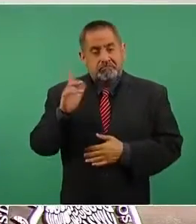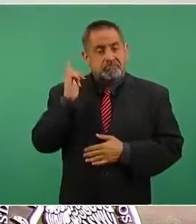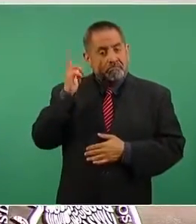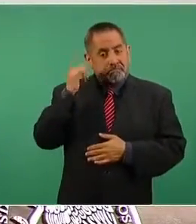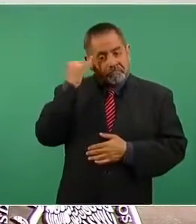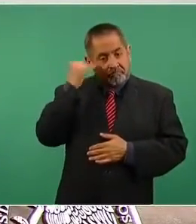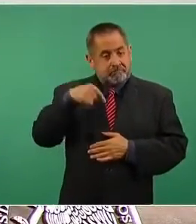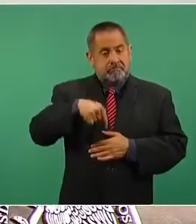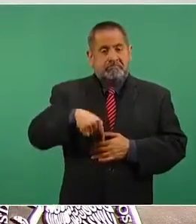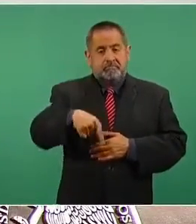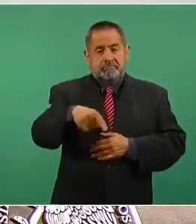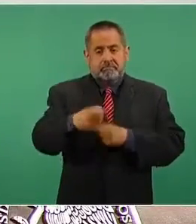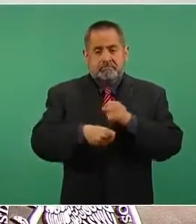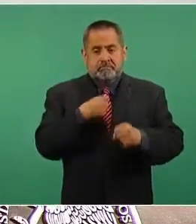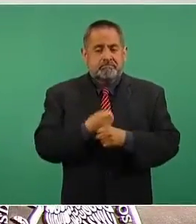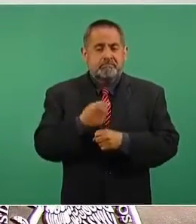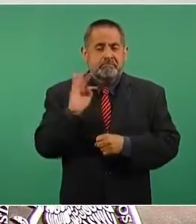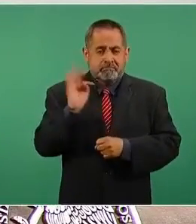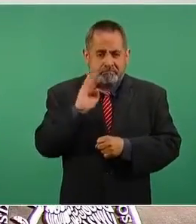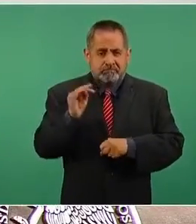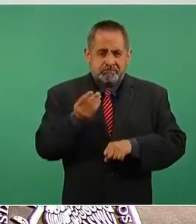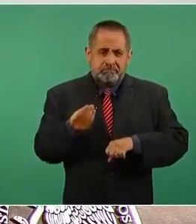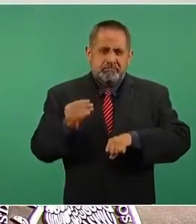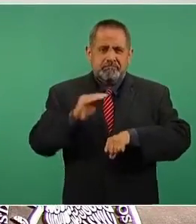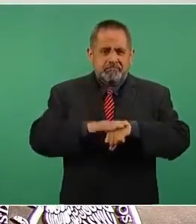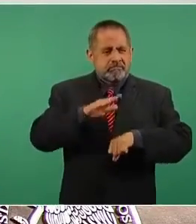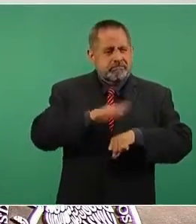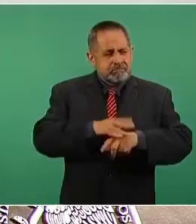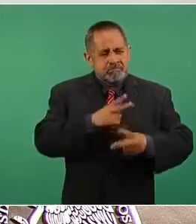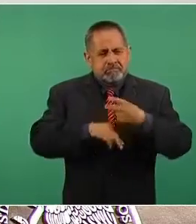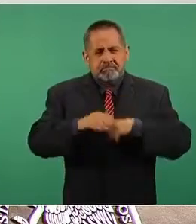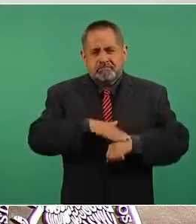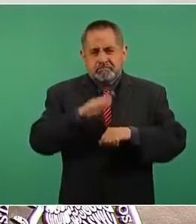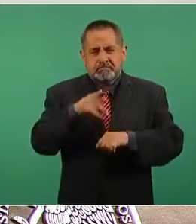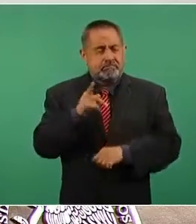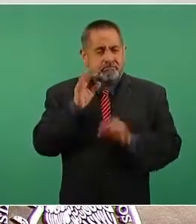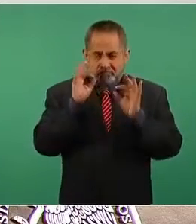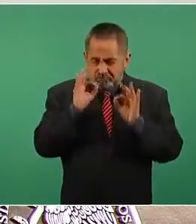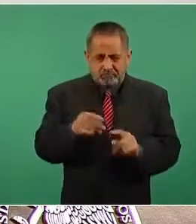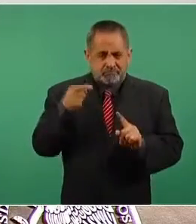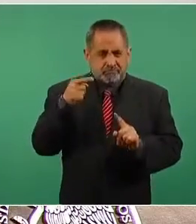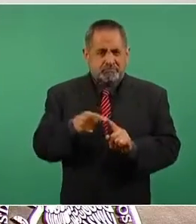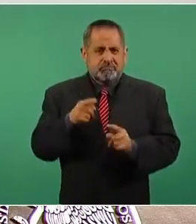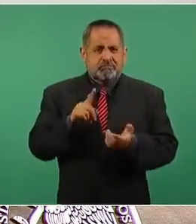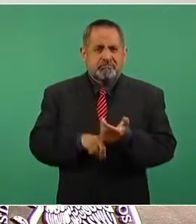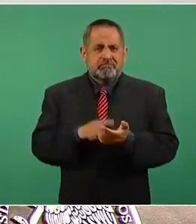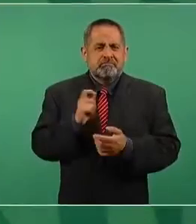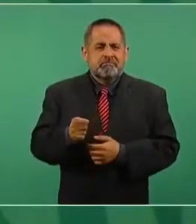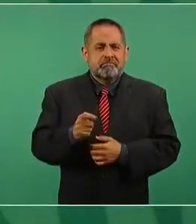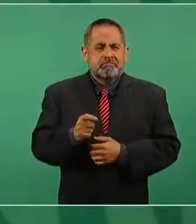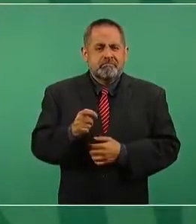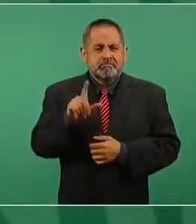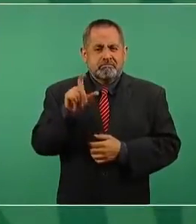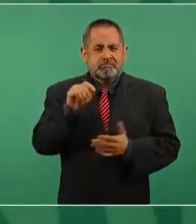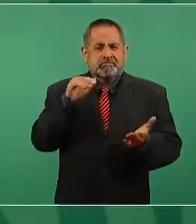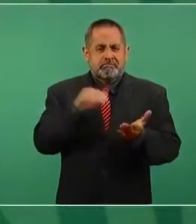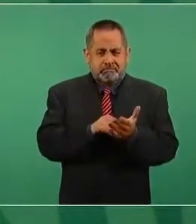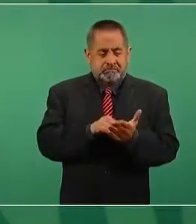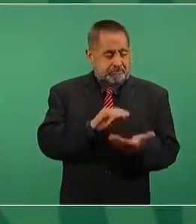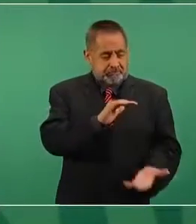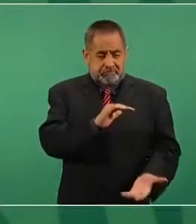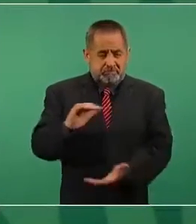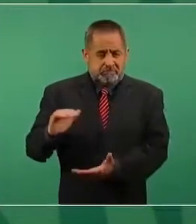año ingresen algunos, se produzcan algunos barriles más, pero el dato puntual al día de hoy anda en el orden de 20,000